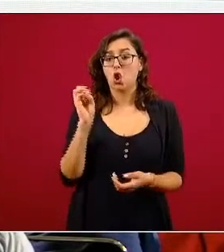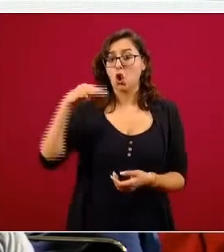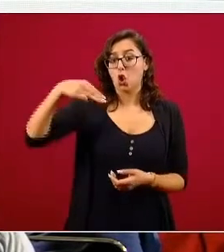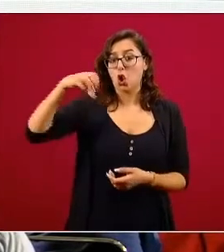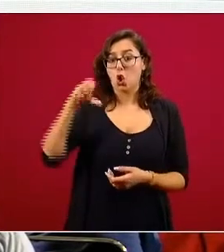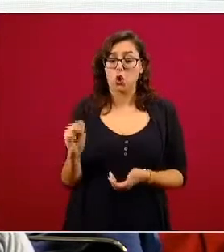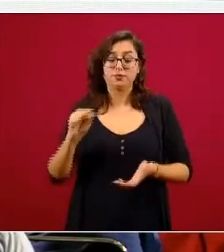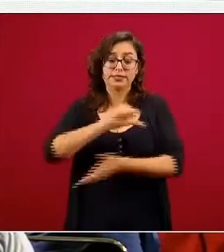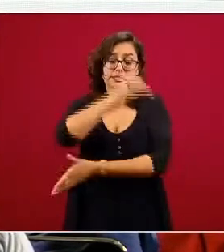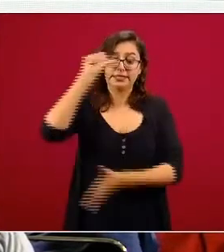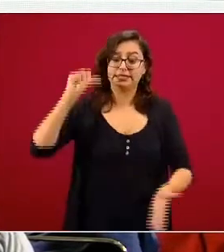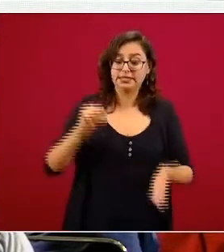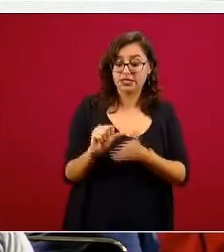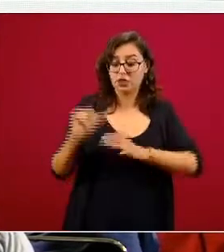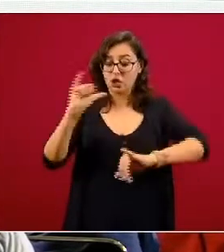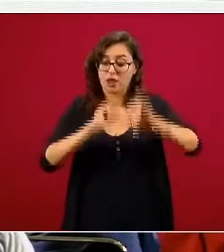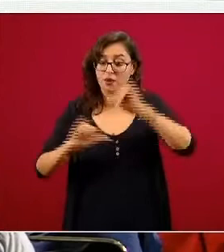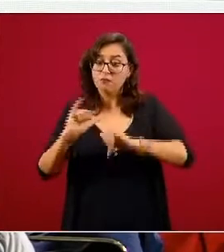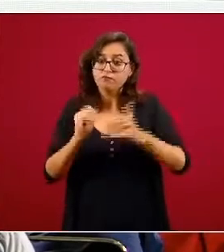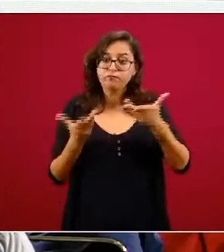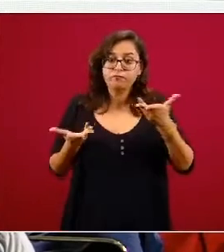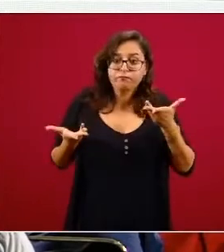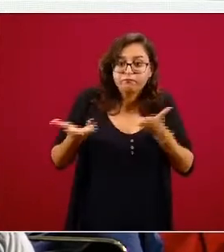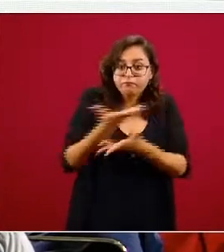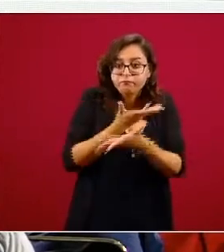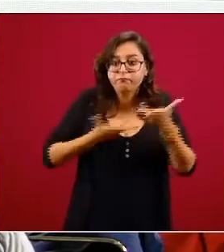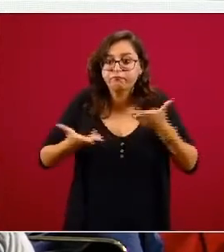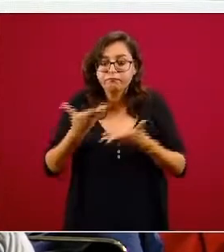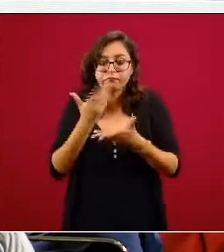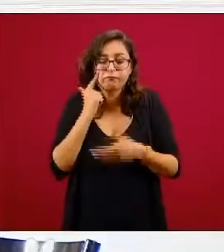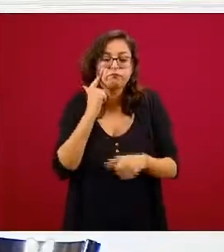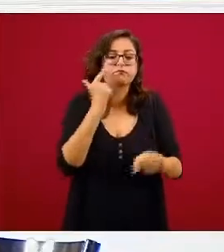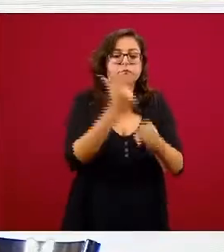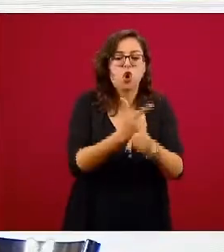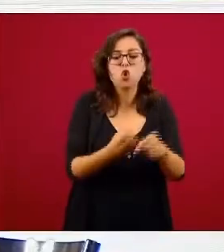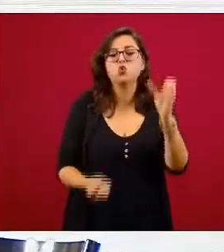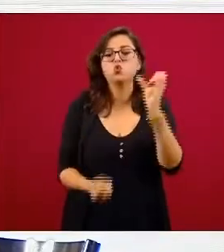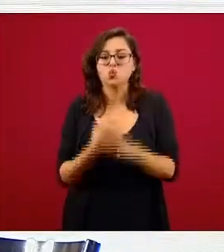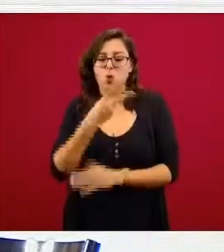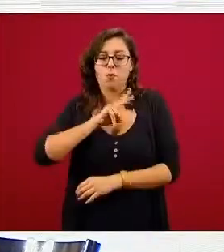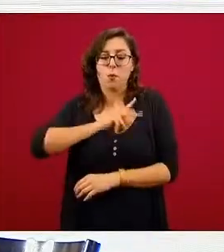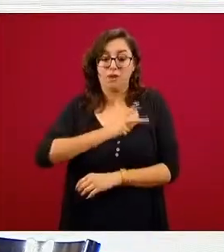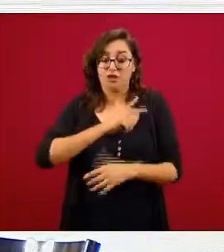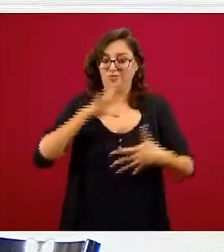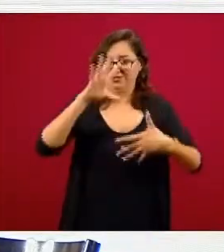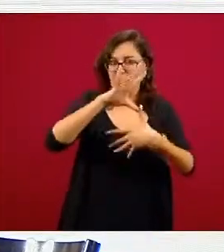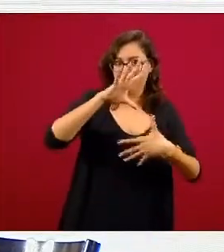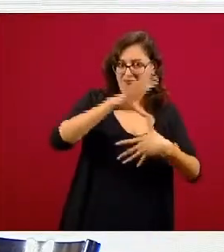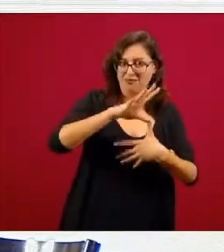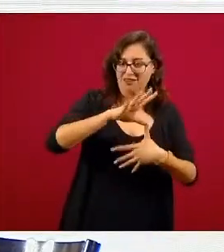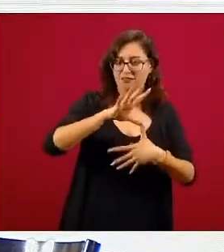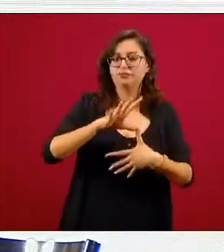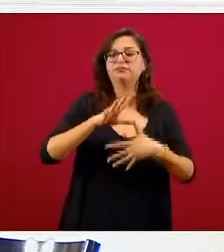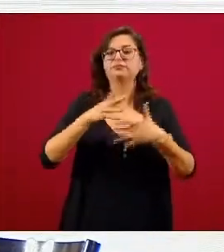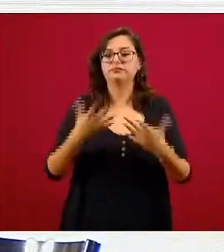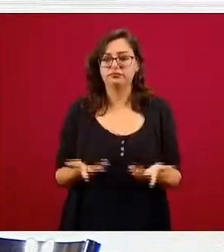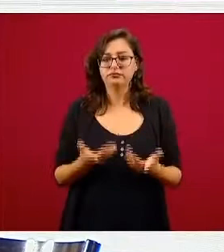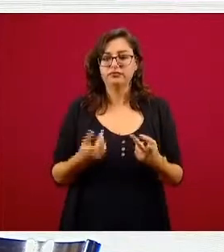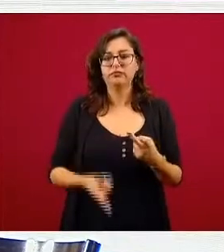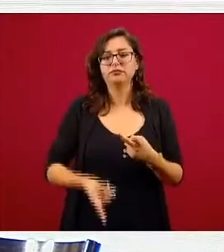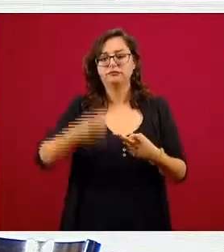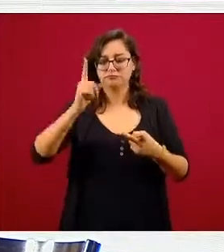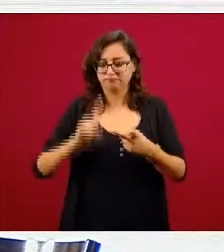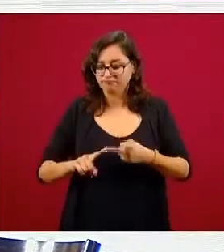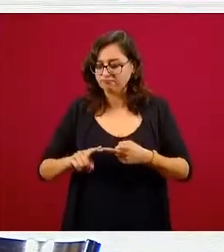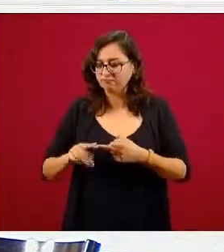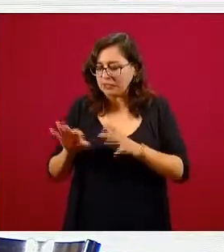en este caso los laboratorios de referencia, identifican el nuevo virus de la región, preparan la cepa